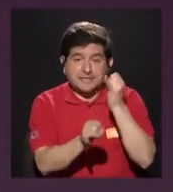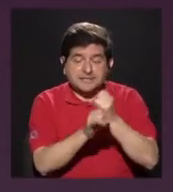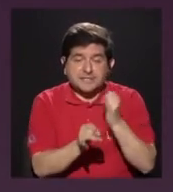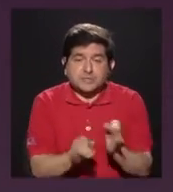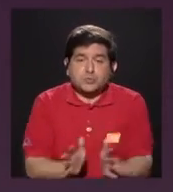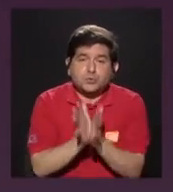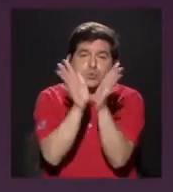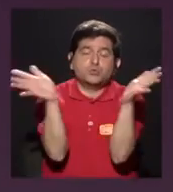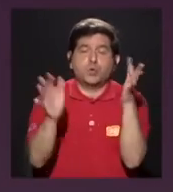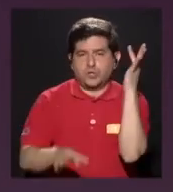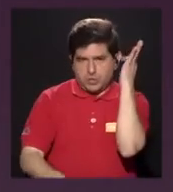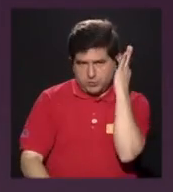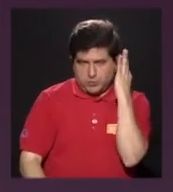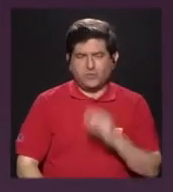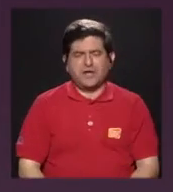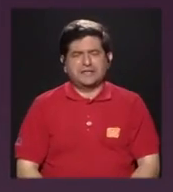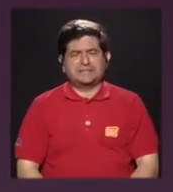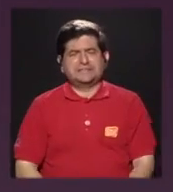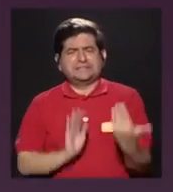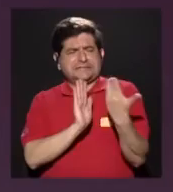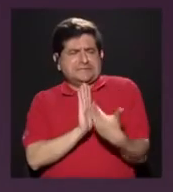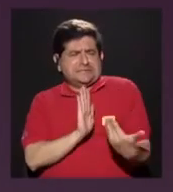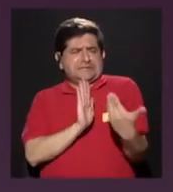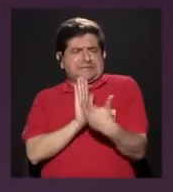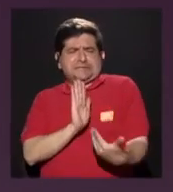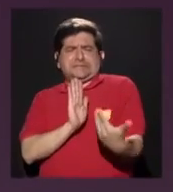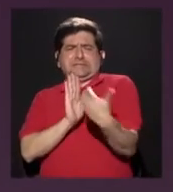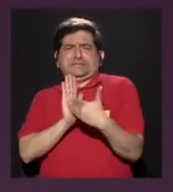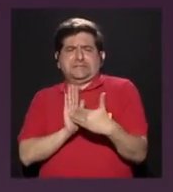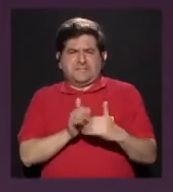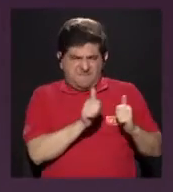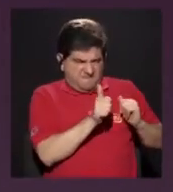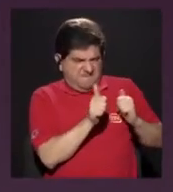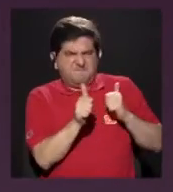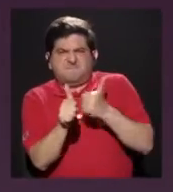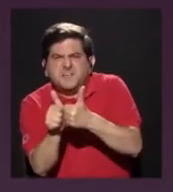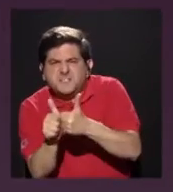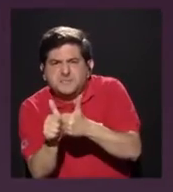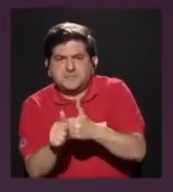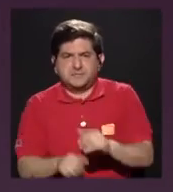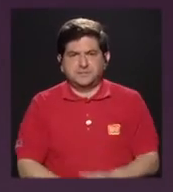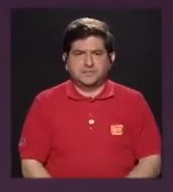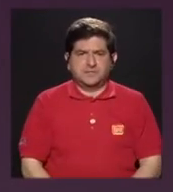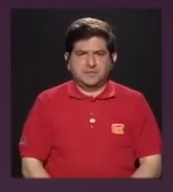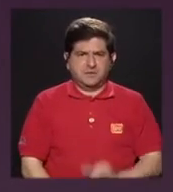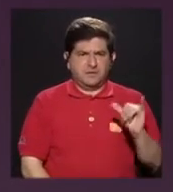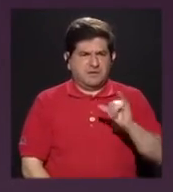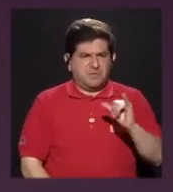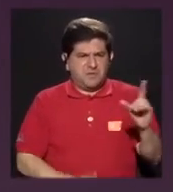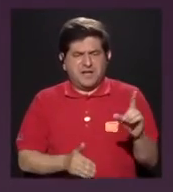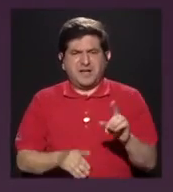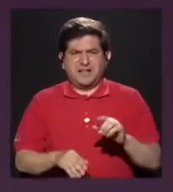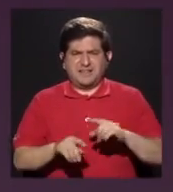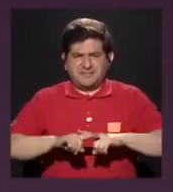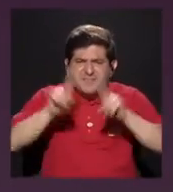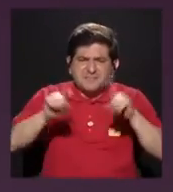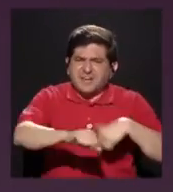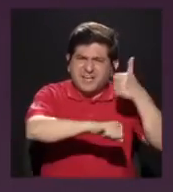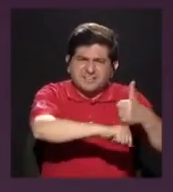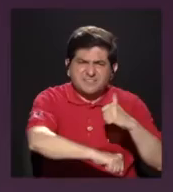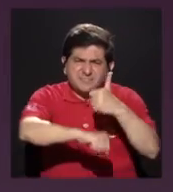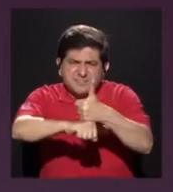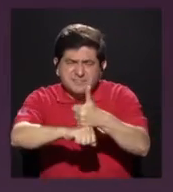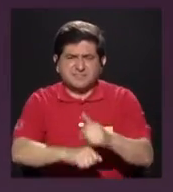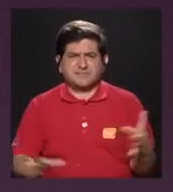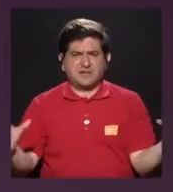públicas las mujeres han sufrido mucha persecución mucha mucha distinción en